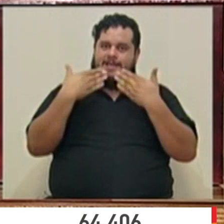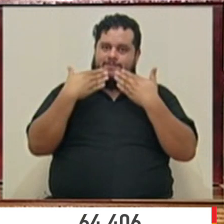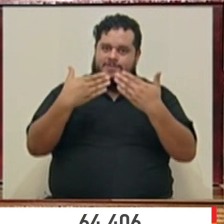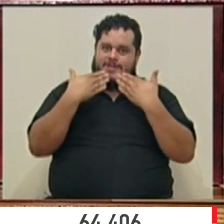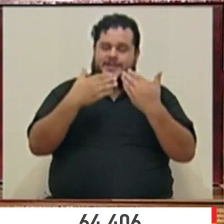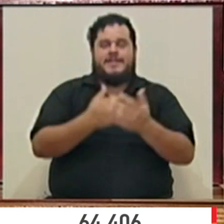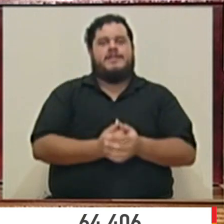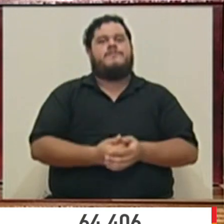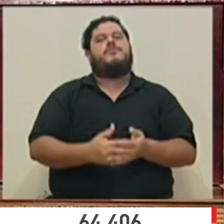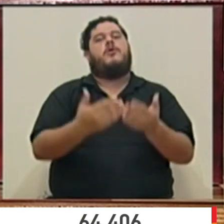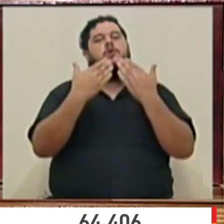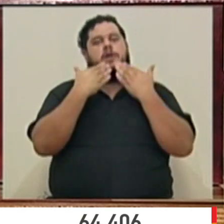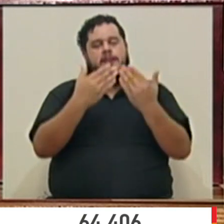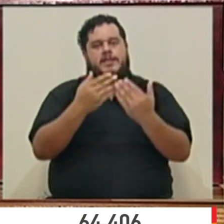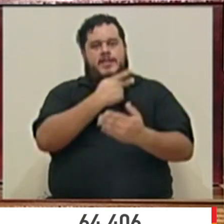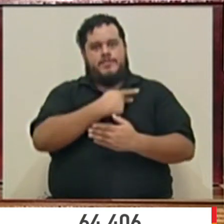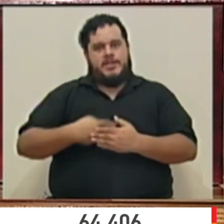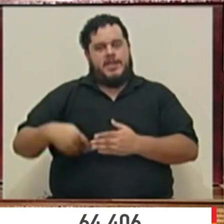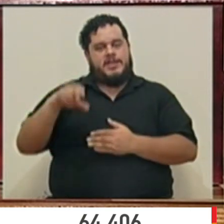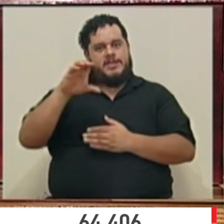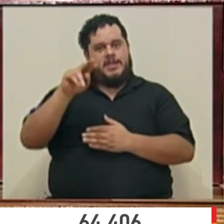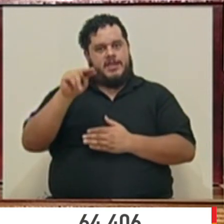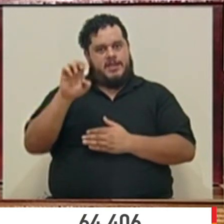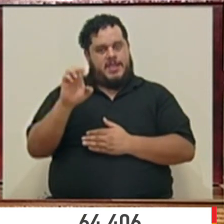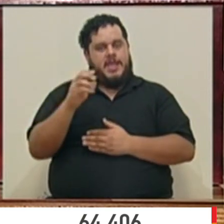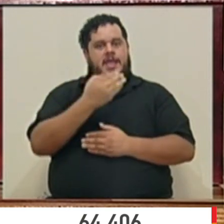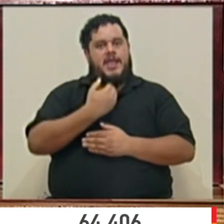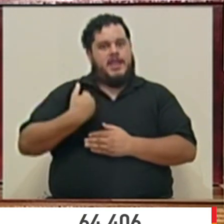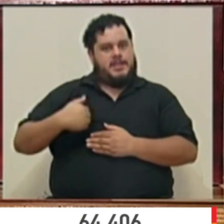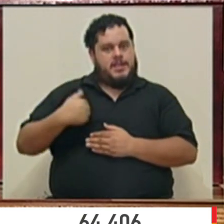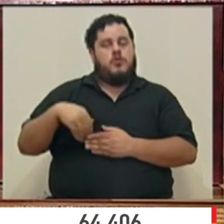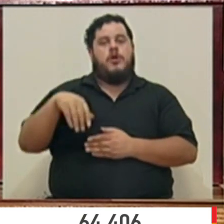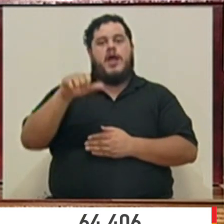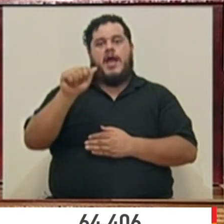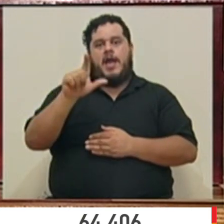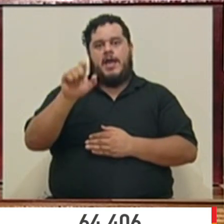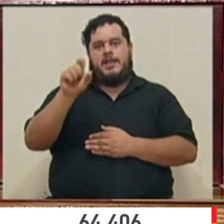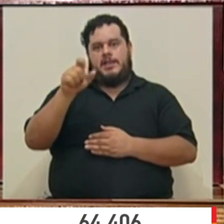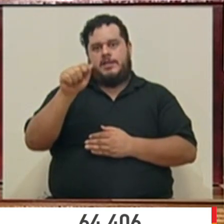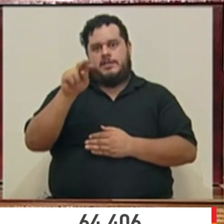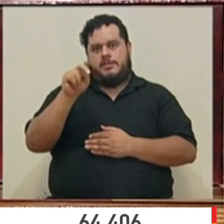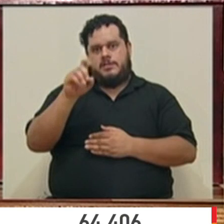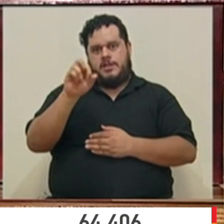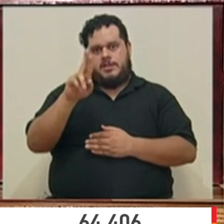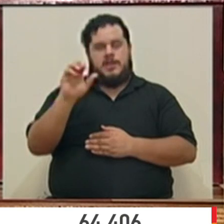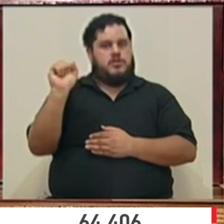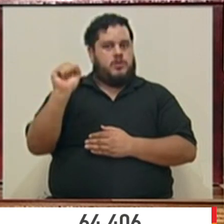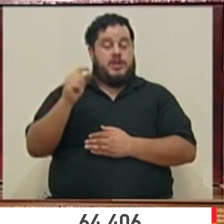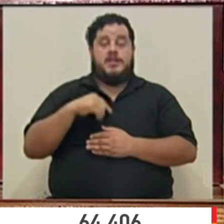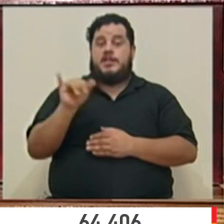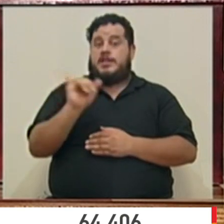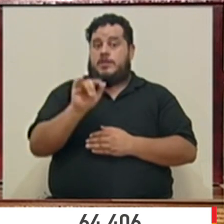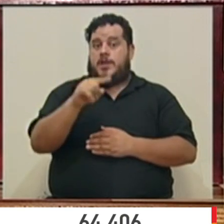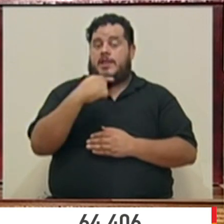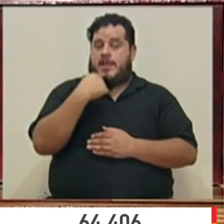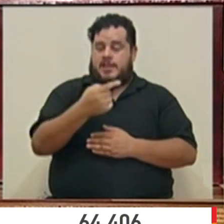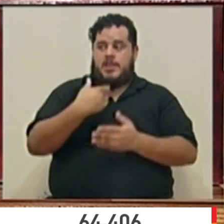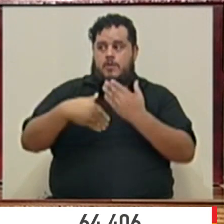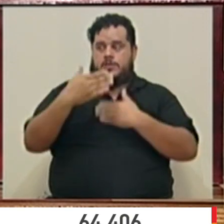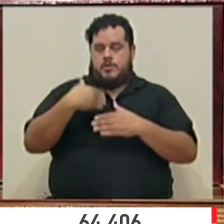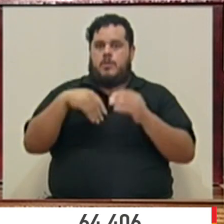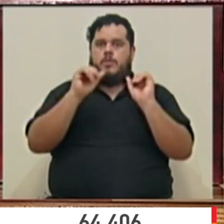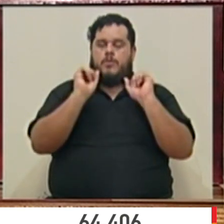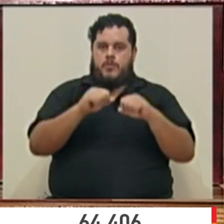al presidente de la Comisión Nacional de Emergencias, el señor Alexander Solís, que, como lo indicó